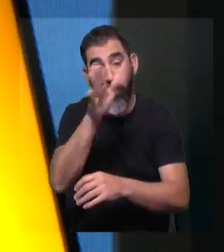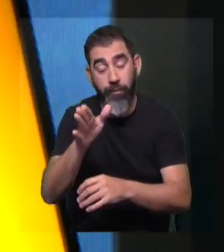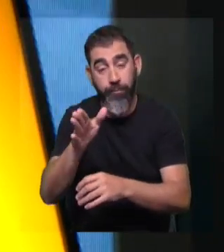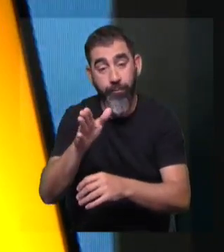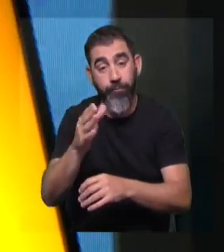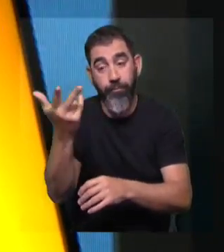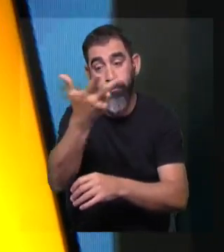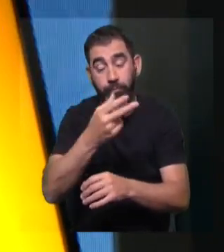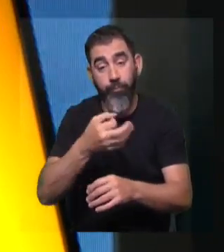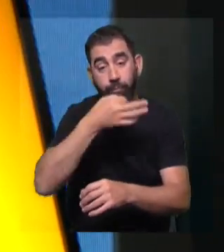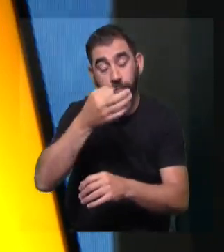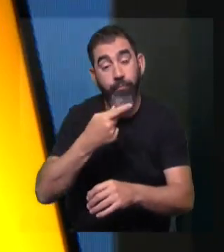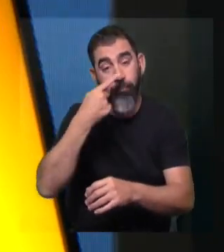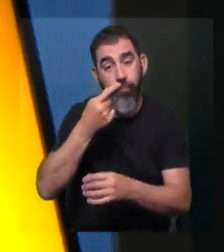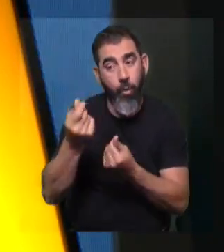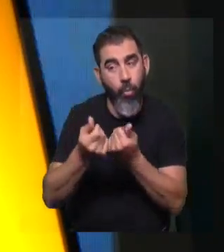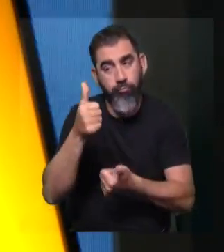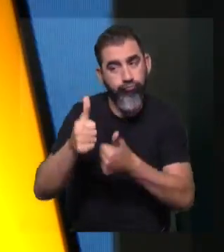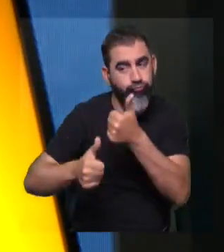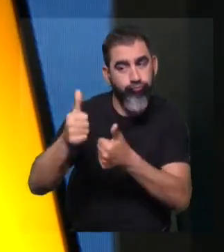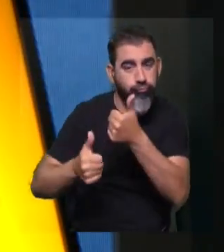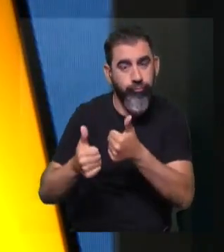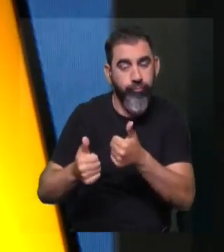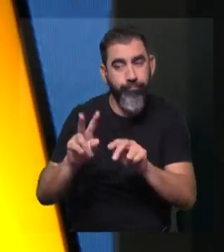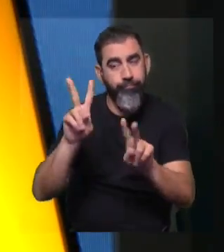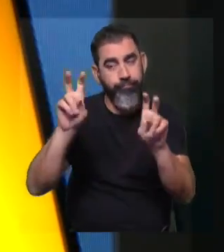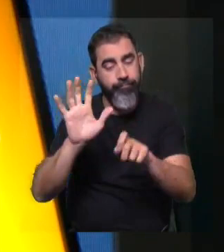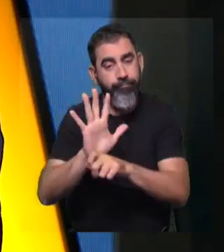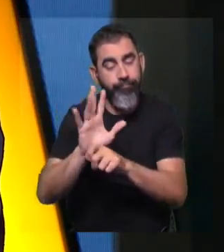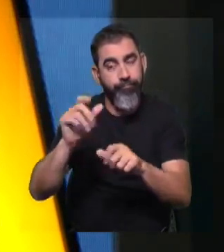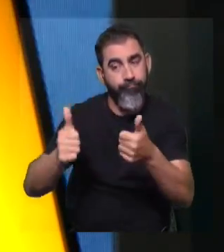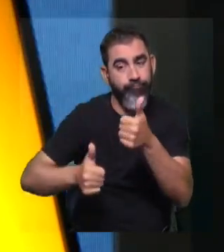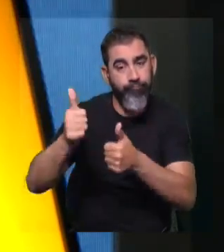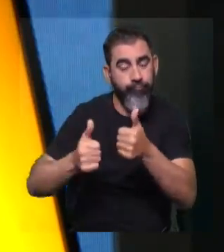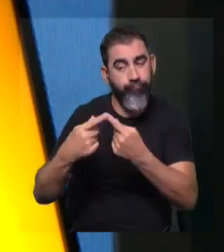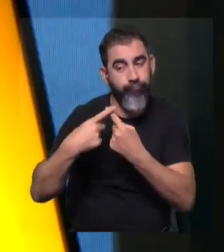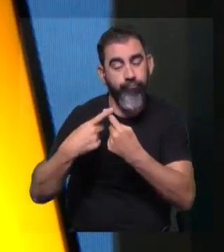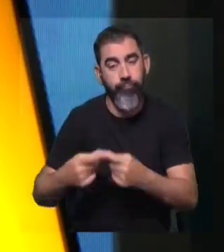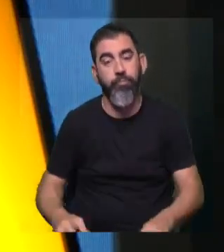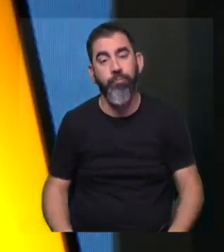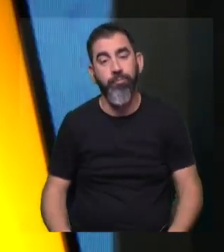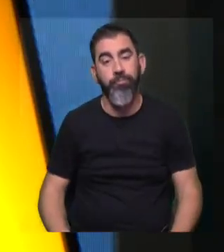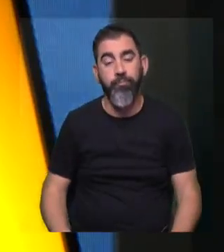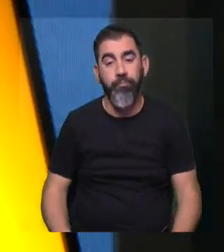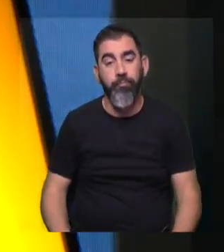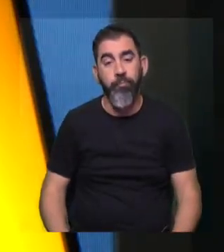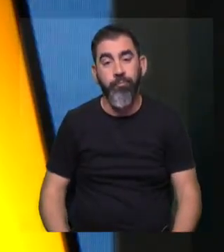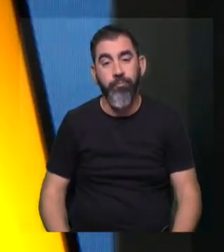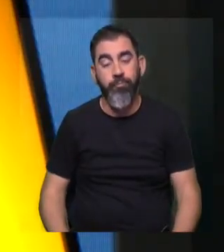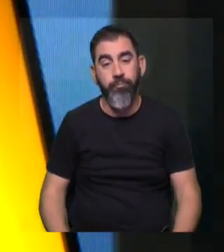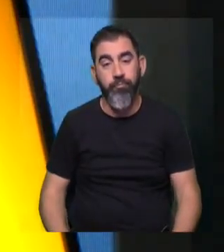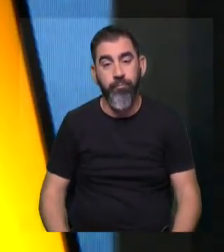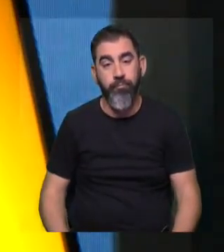sobre los 3 y era muy interesante ver cómo se peleaban, entre comillas, sobre las habilidades de cada una de esas vacunas. Entonces,